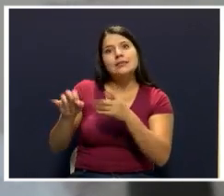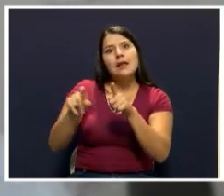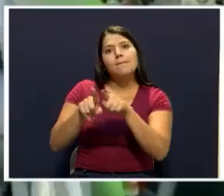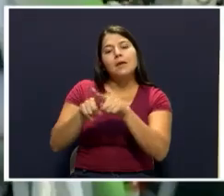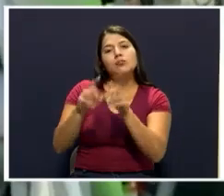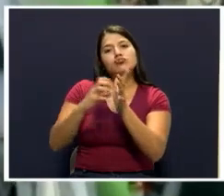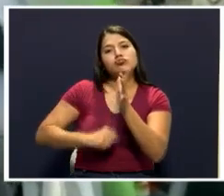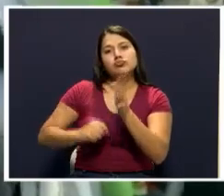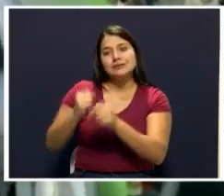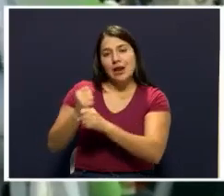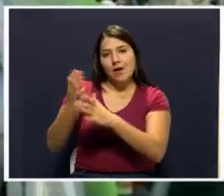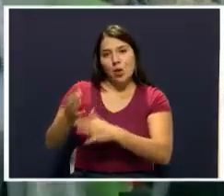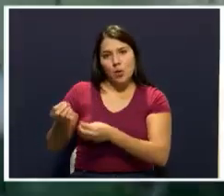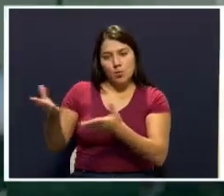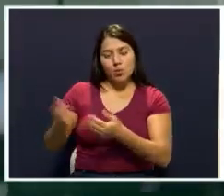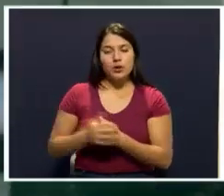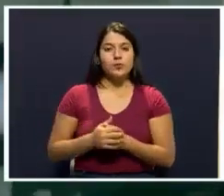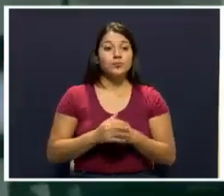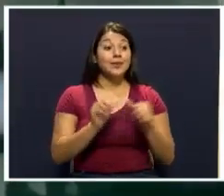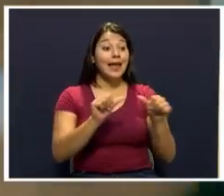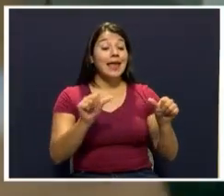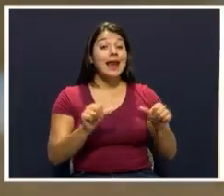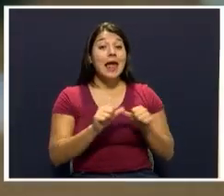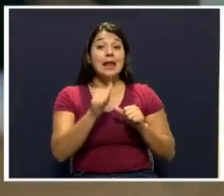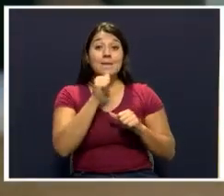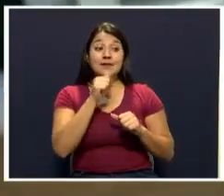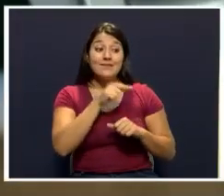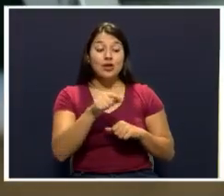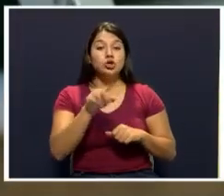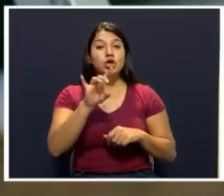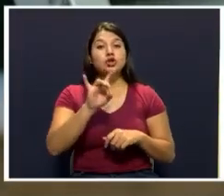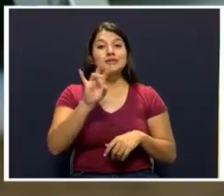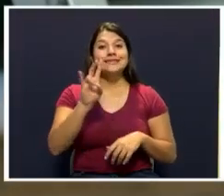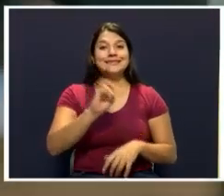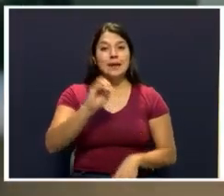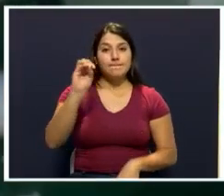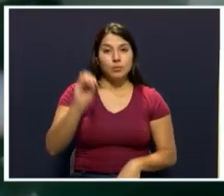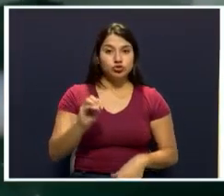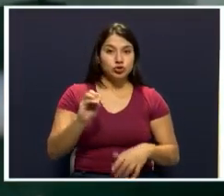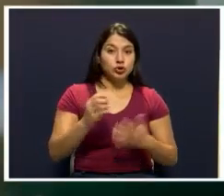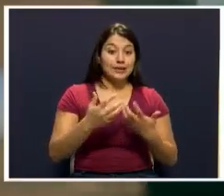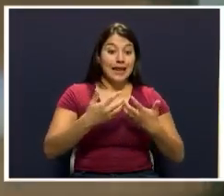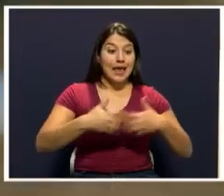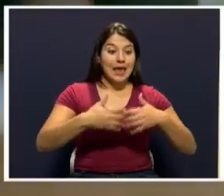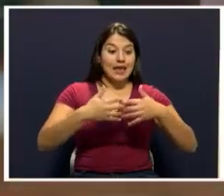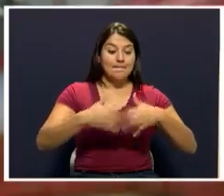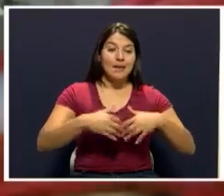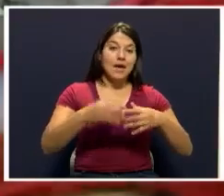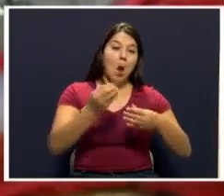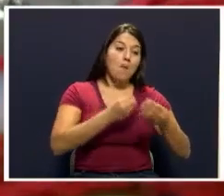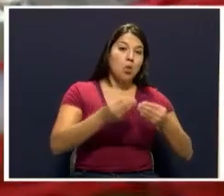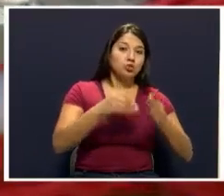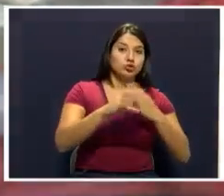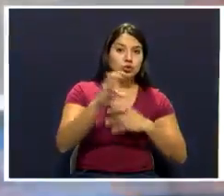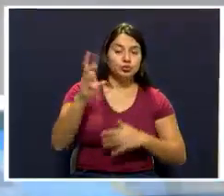futuro. El sector privado representa el 87% del sector productivo de Costa